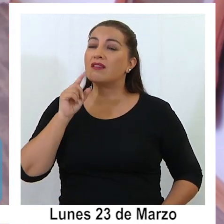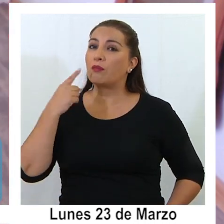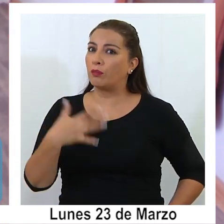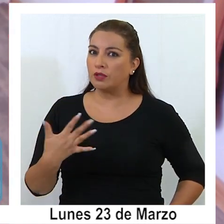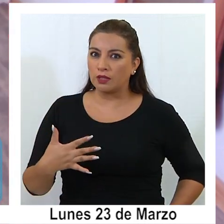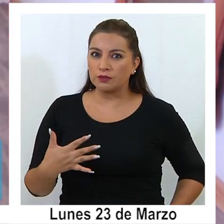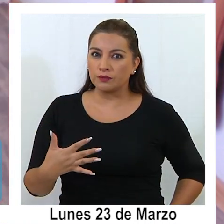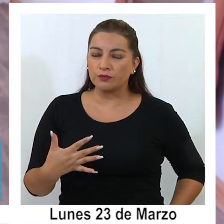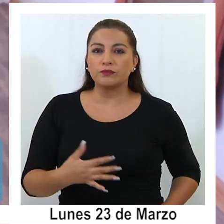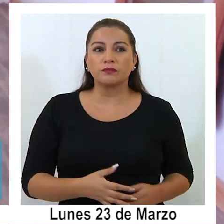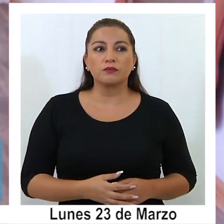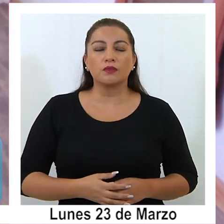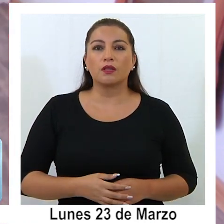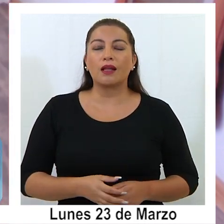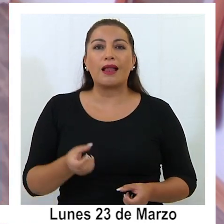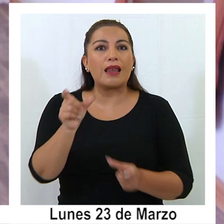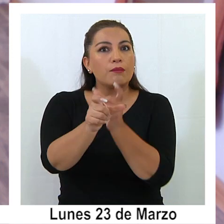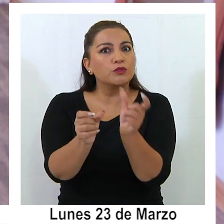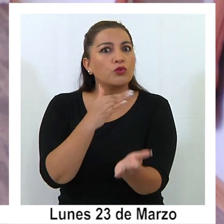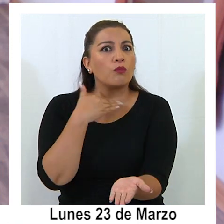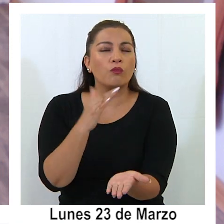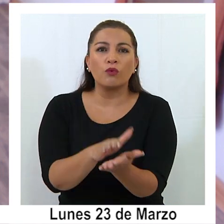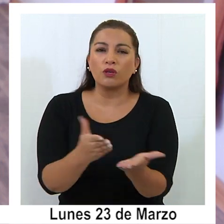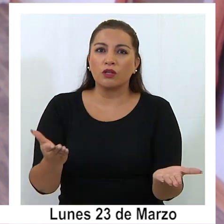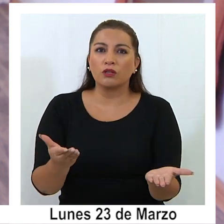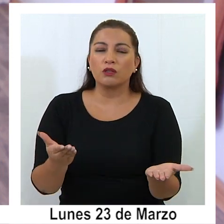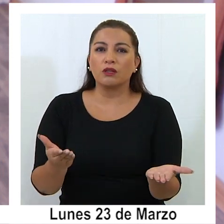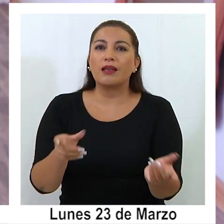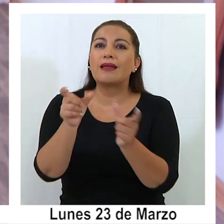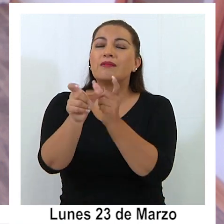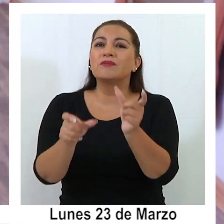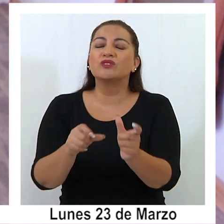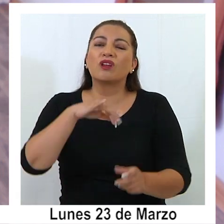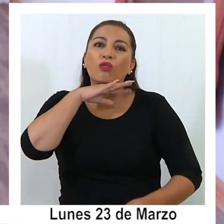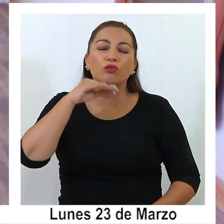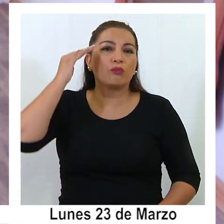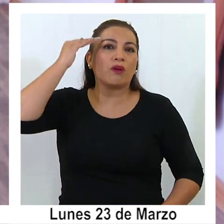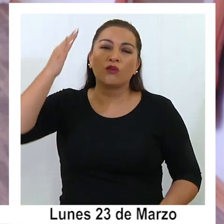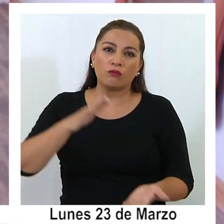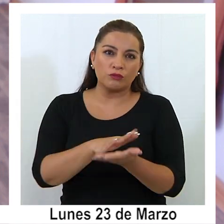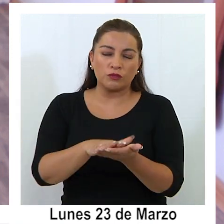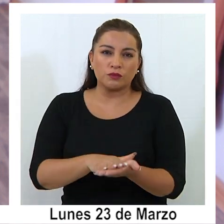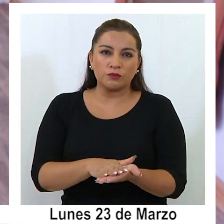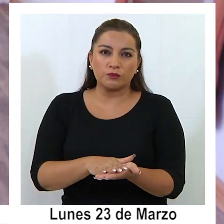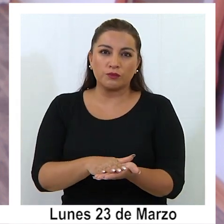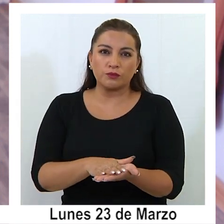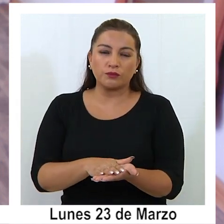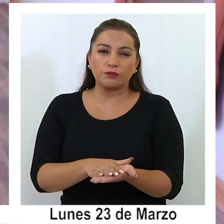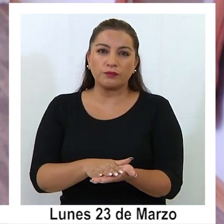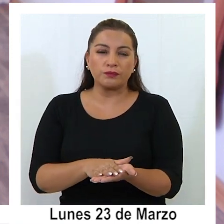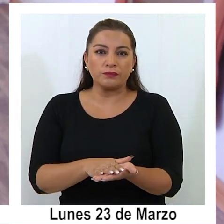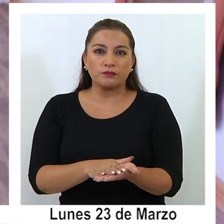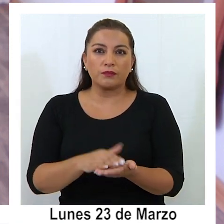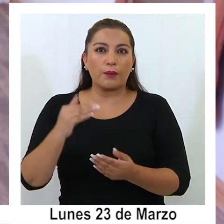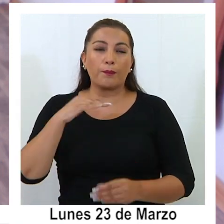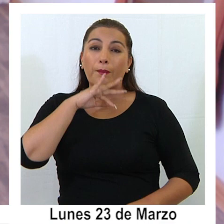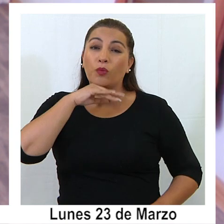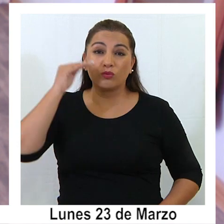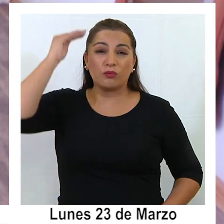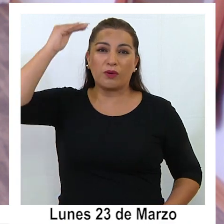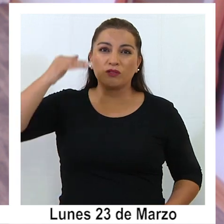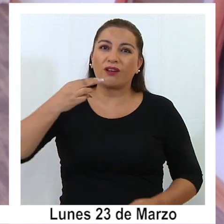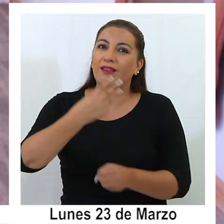importancia, ¿no? Está falleciendo mucha gente de los grupos de riesgo. Está falleciendo mucha gente mayor y